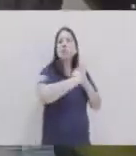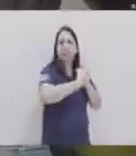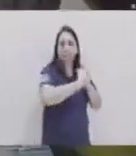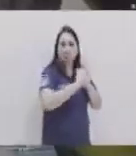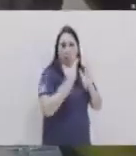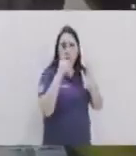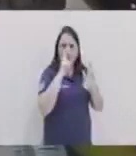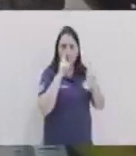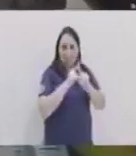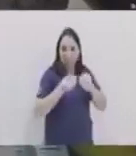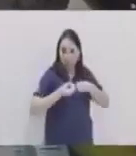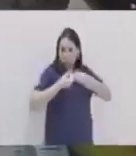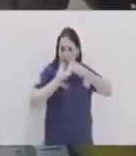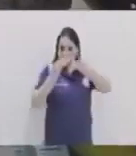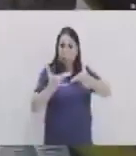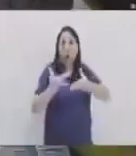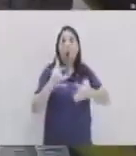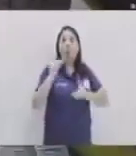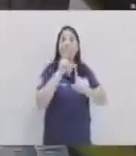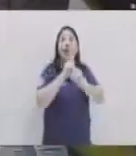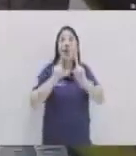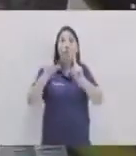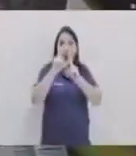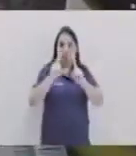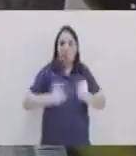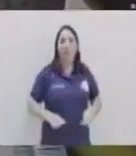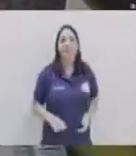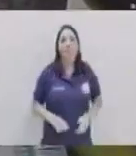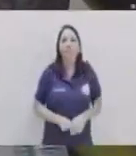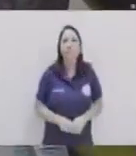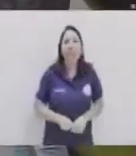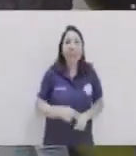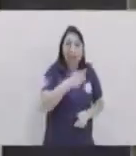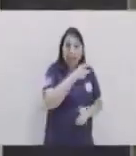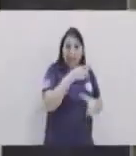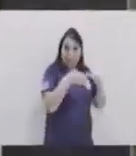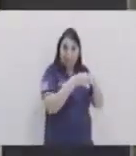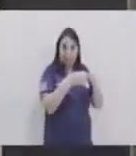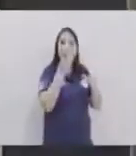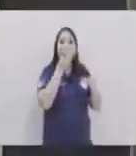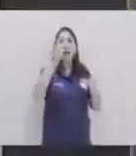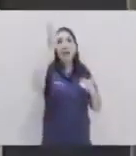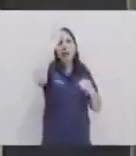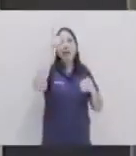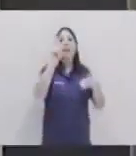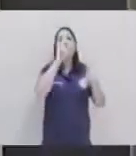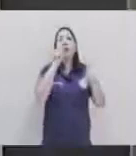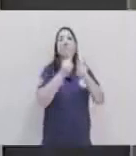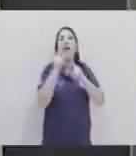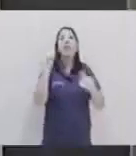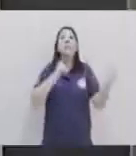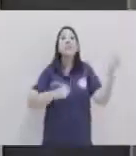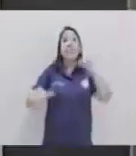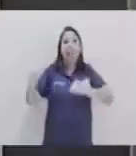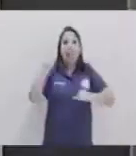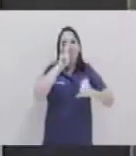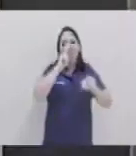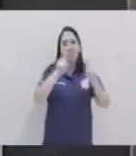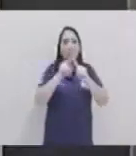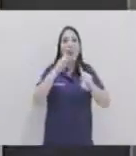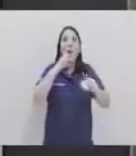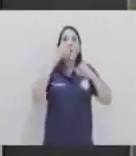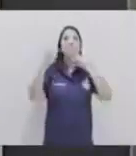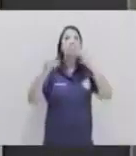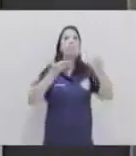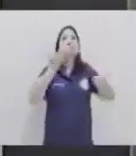transmitir su cultura. Ellos también utilizaron la prosa y el teatro, también de forma ritual, y es de forma oral y